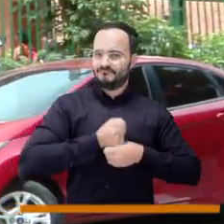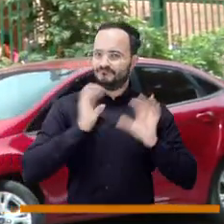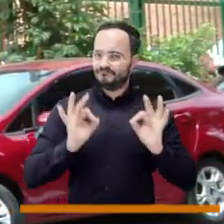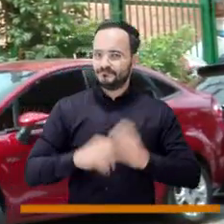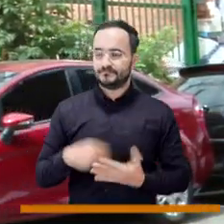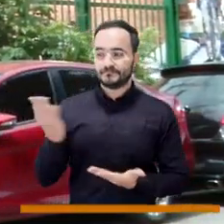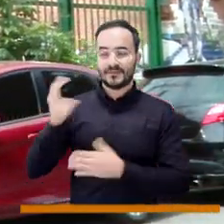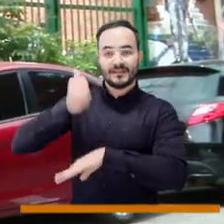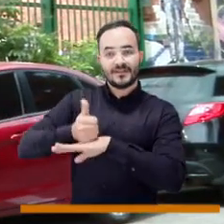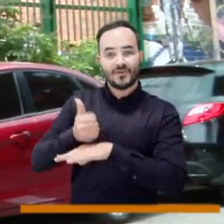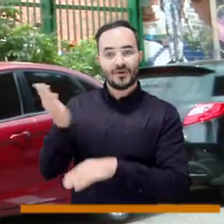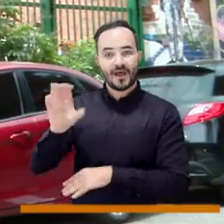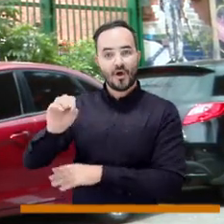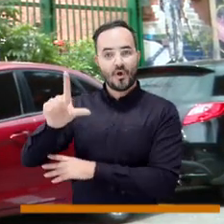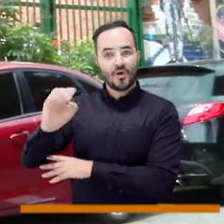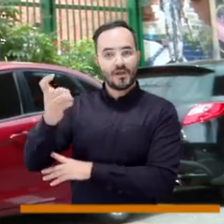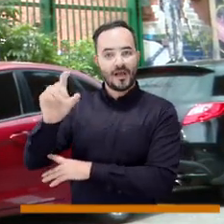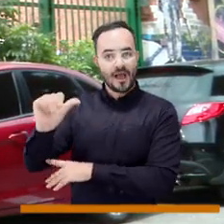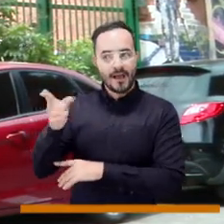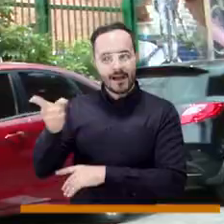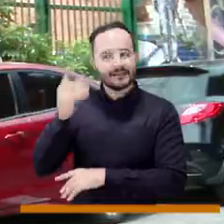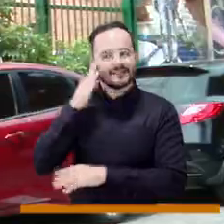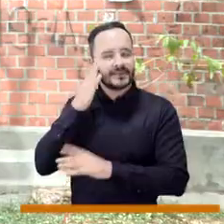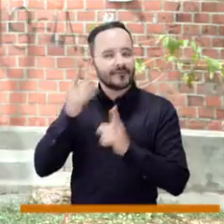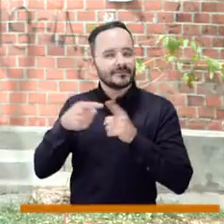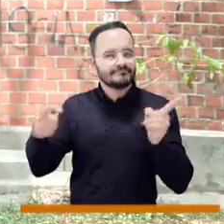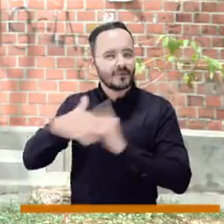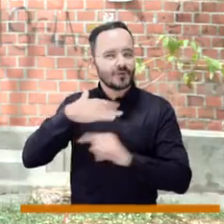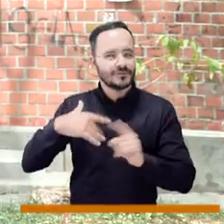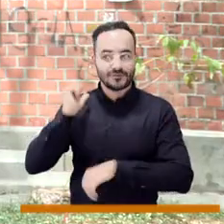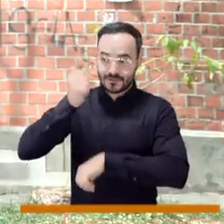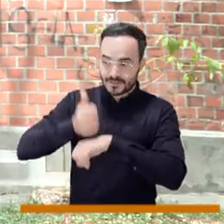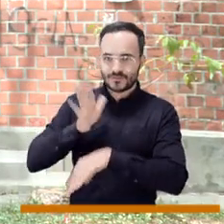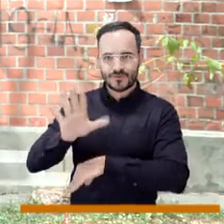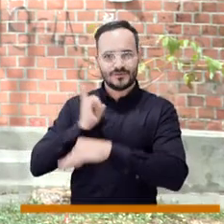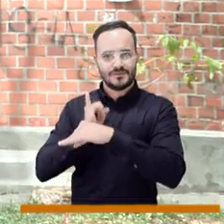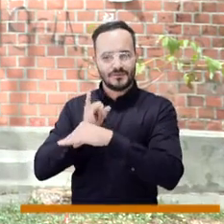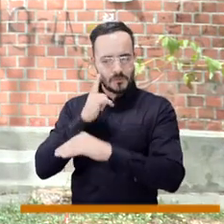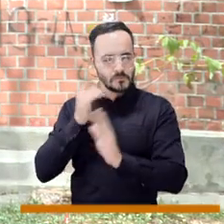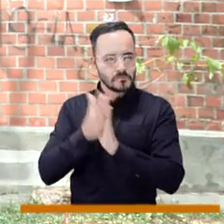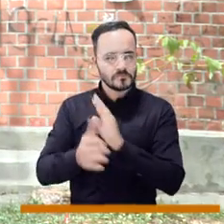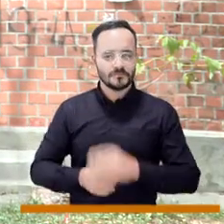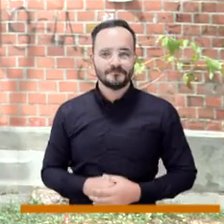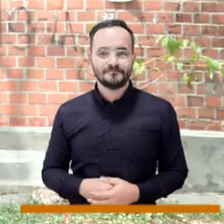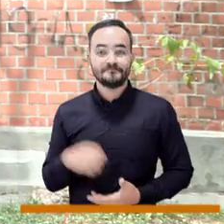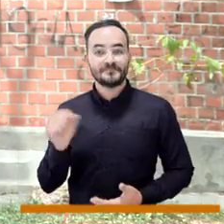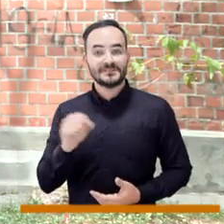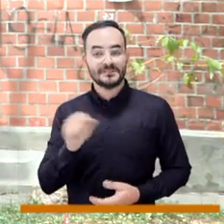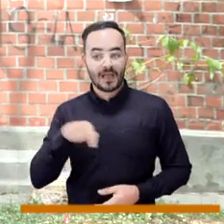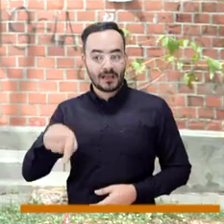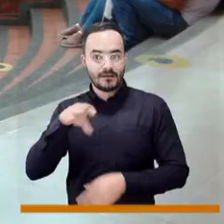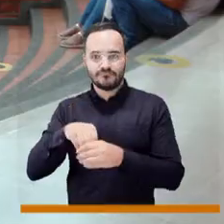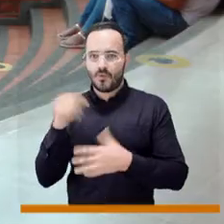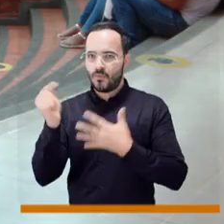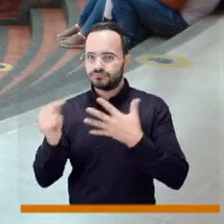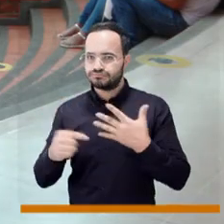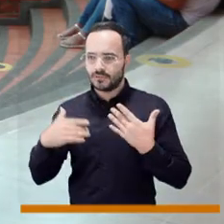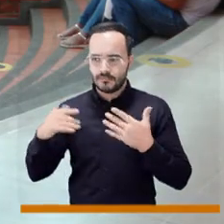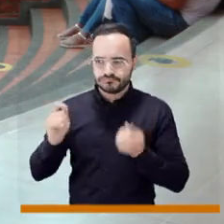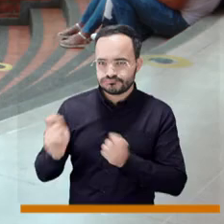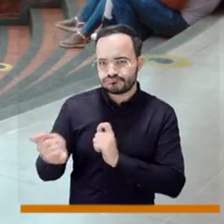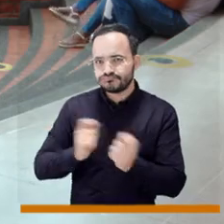contar, directora, qué sucede aquí. Bueno, pues aquí suceden muchas cosas interesantes para la ciudad. Nosotros somos un